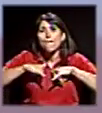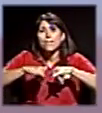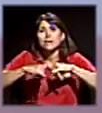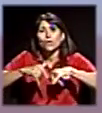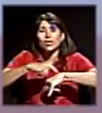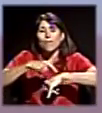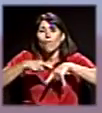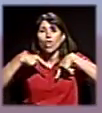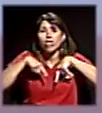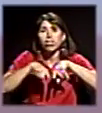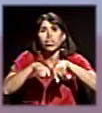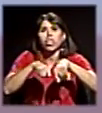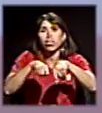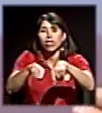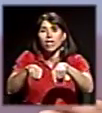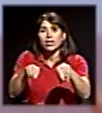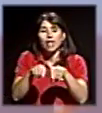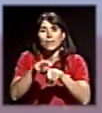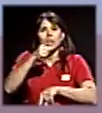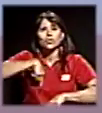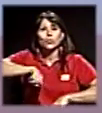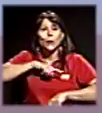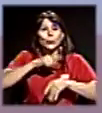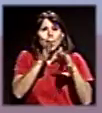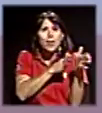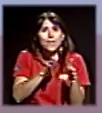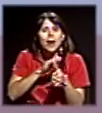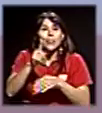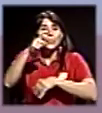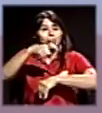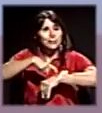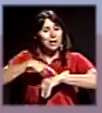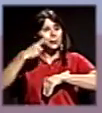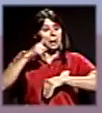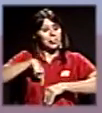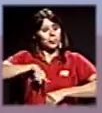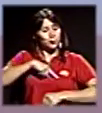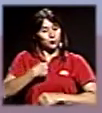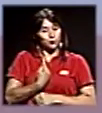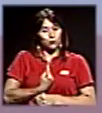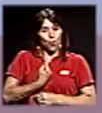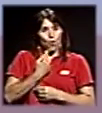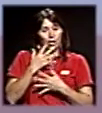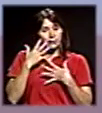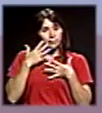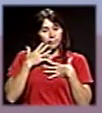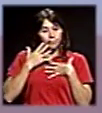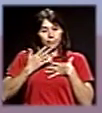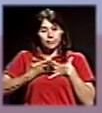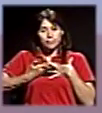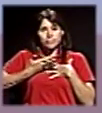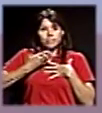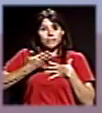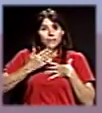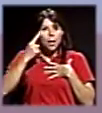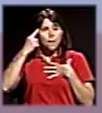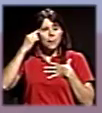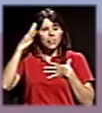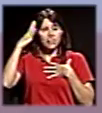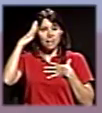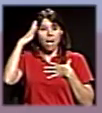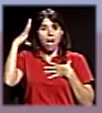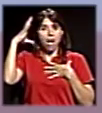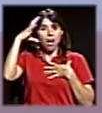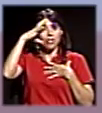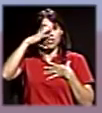a solas para estar con nuestra respiración meditando intentando estar con más